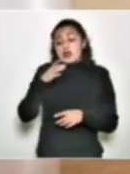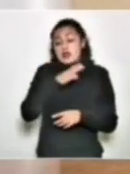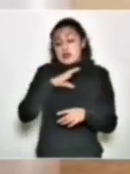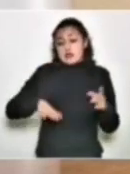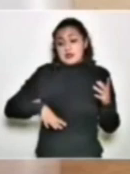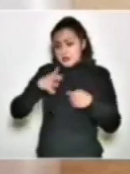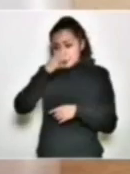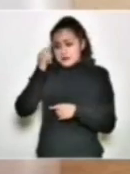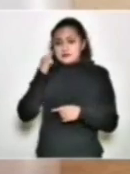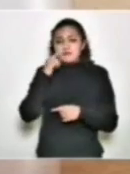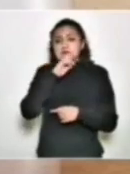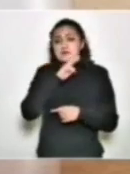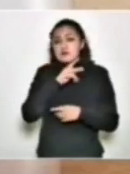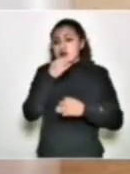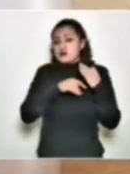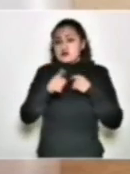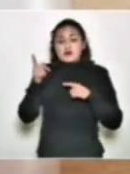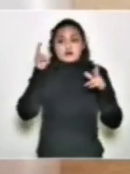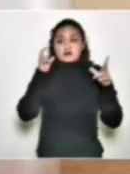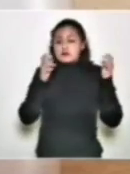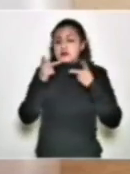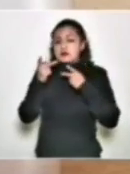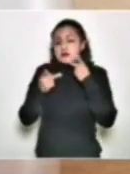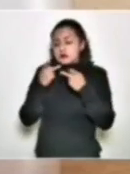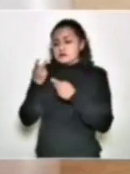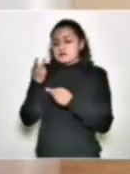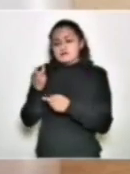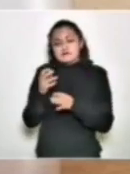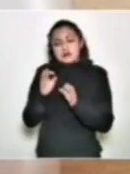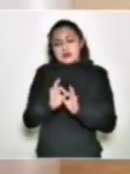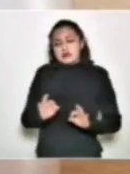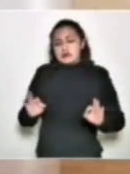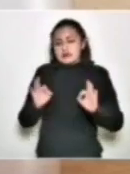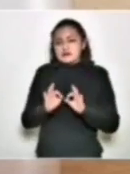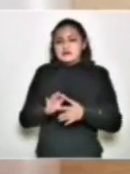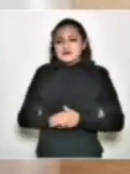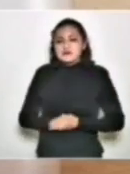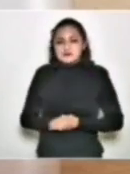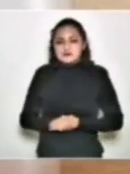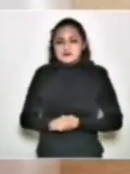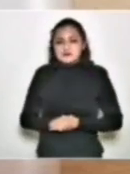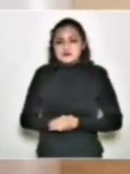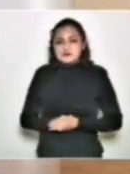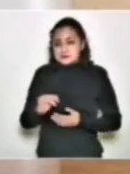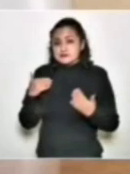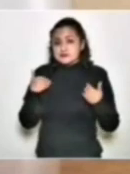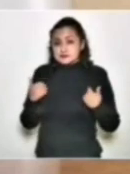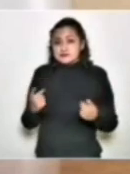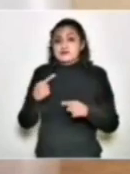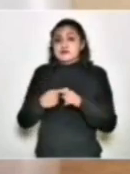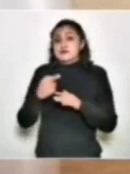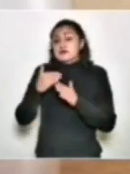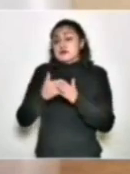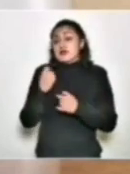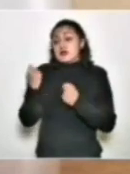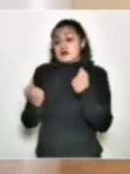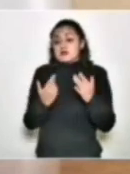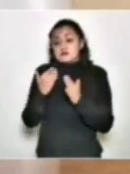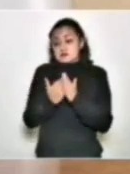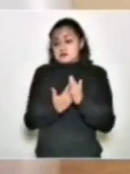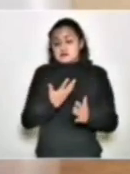tiempo de hacerle caso a toda la sociedad, a toda. ¿Sí? Desde los que menos